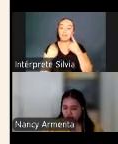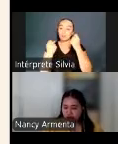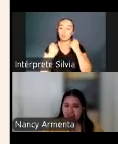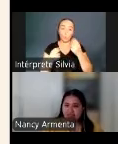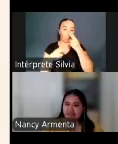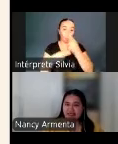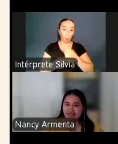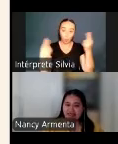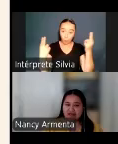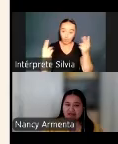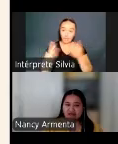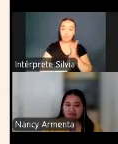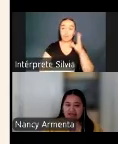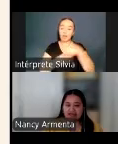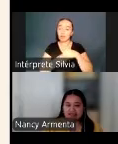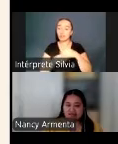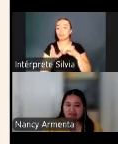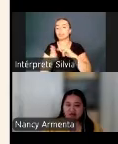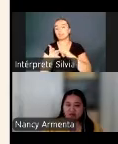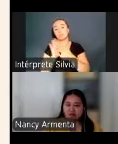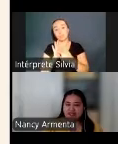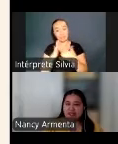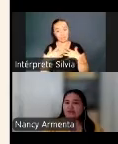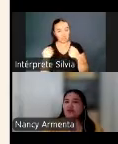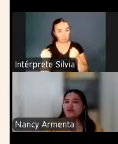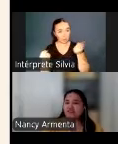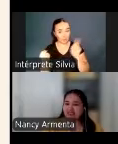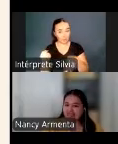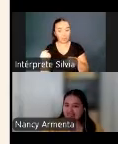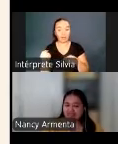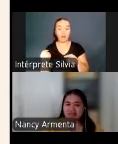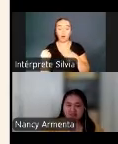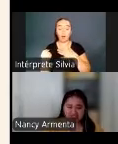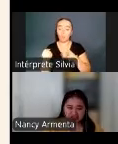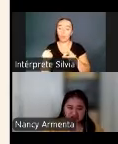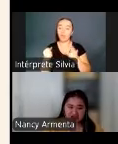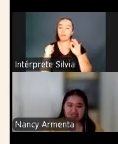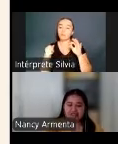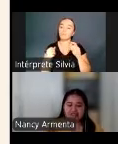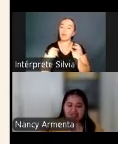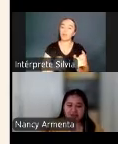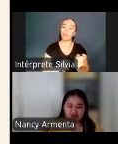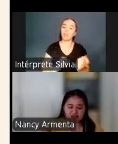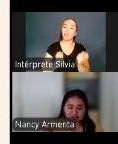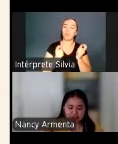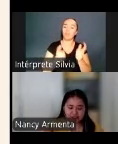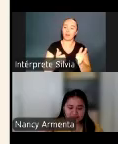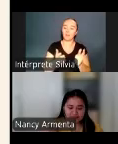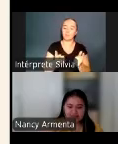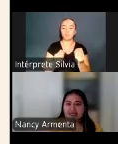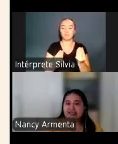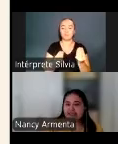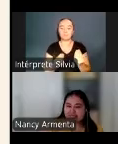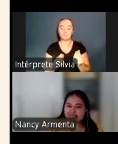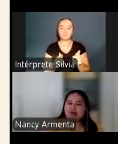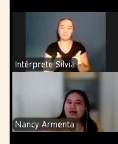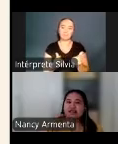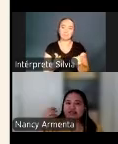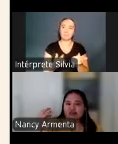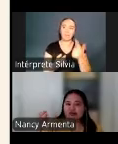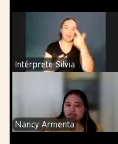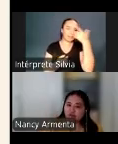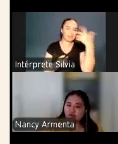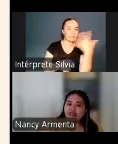incluyendo los sistemas sanitarios, también pueden reproducir ciertas expresiones, ciertos